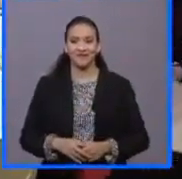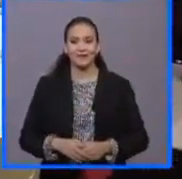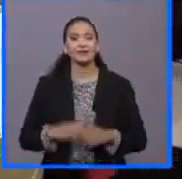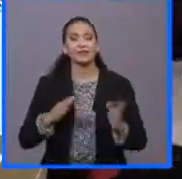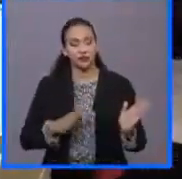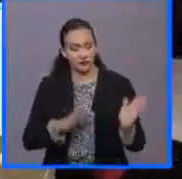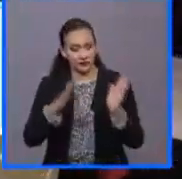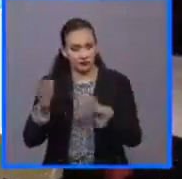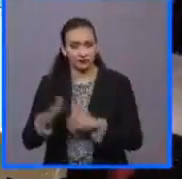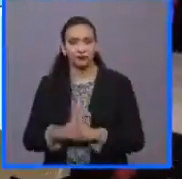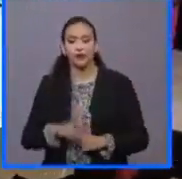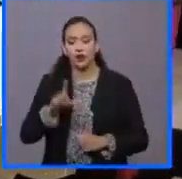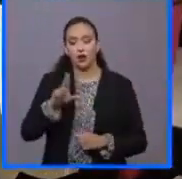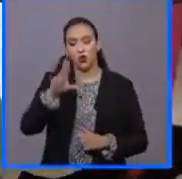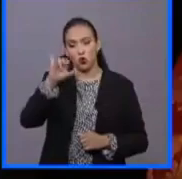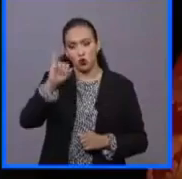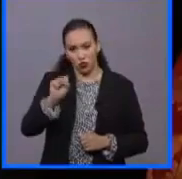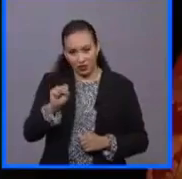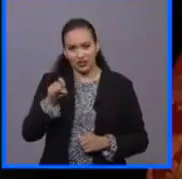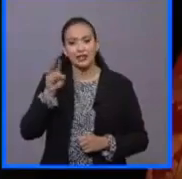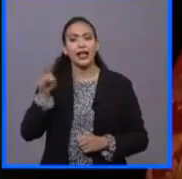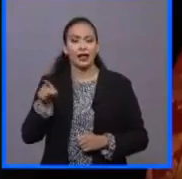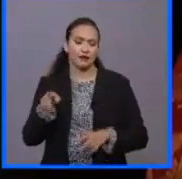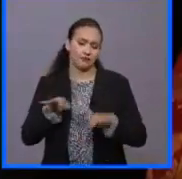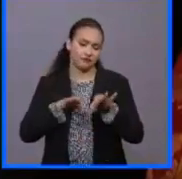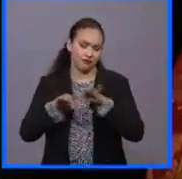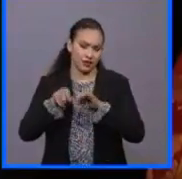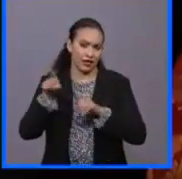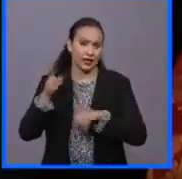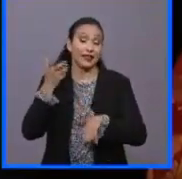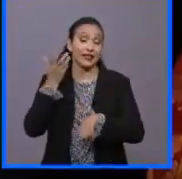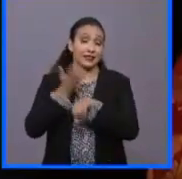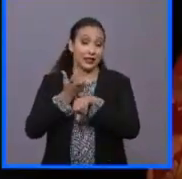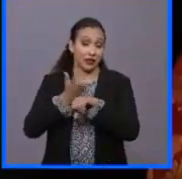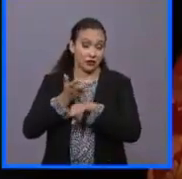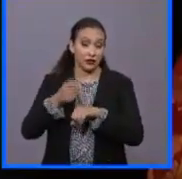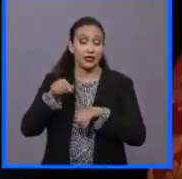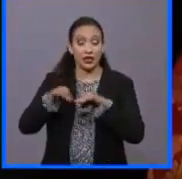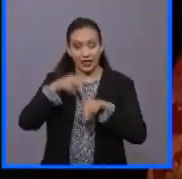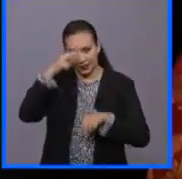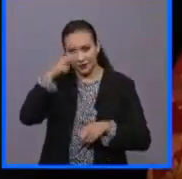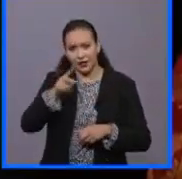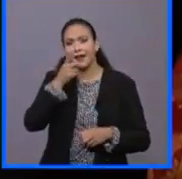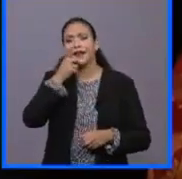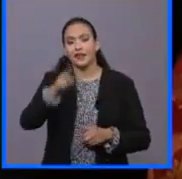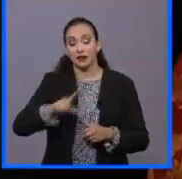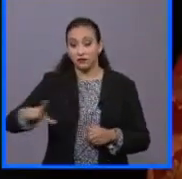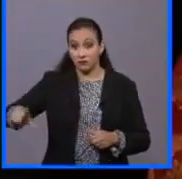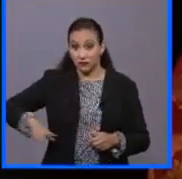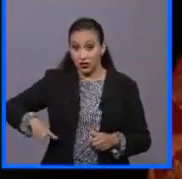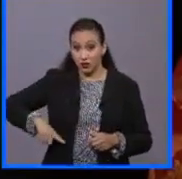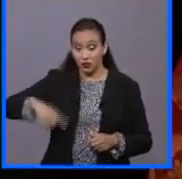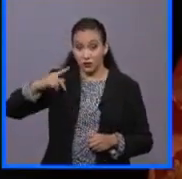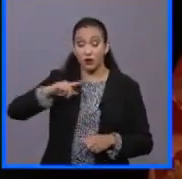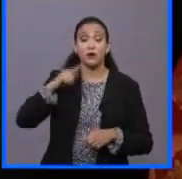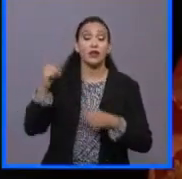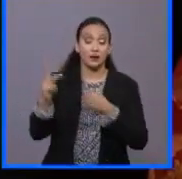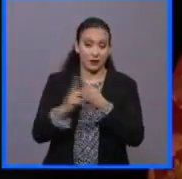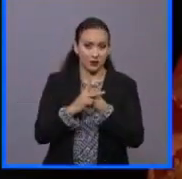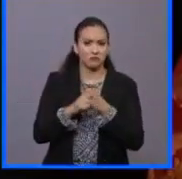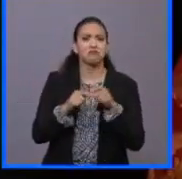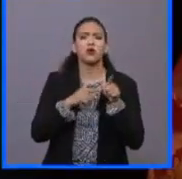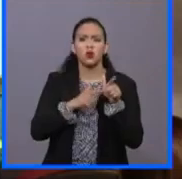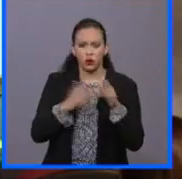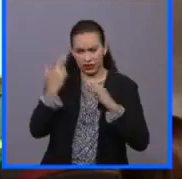Por otra parte, Luis Pablo Solorio, agregado laboral principal de Estados Unidos en México, aseguró que el gobierno de su país da seguimiento al proceso